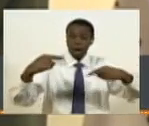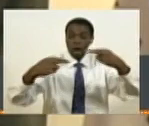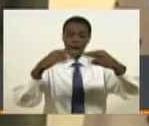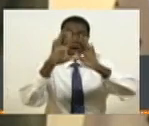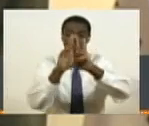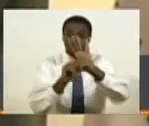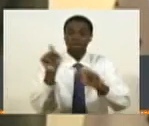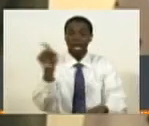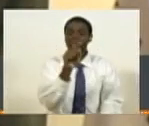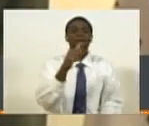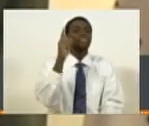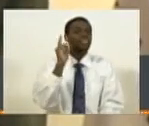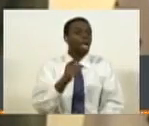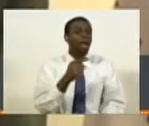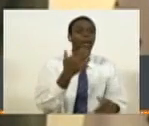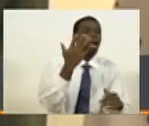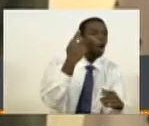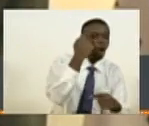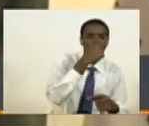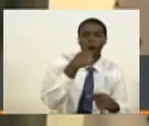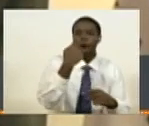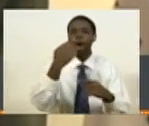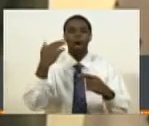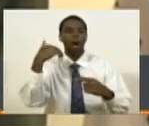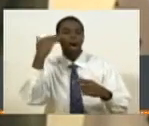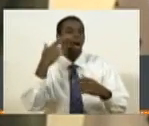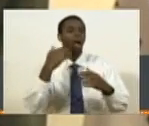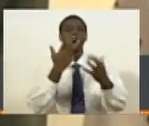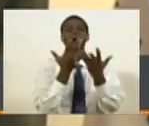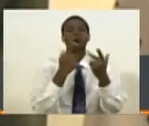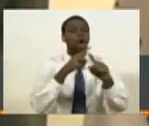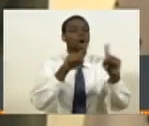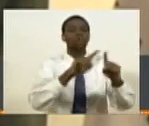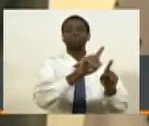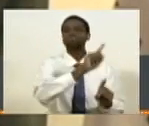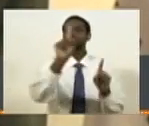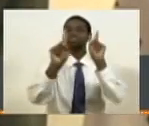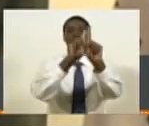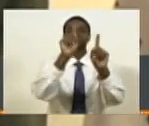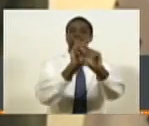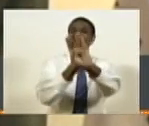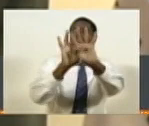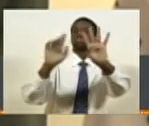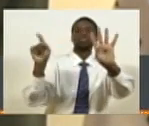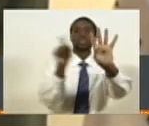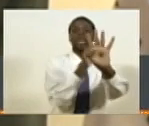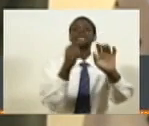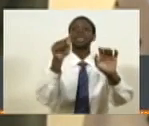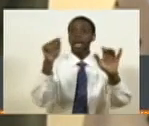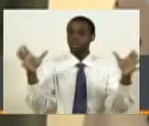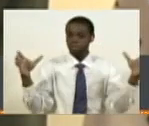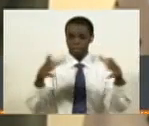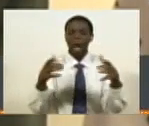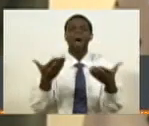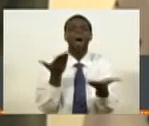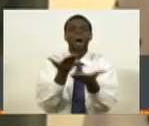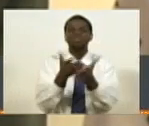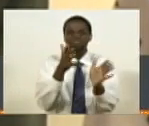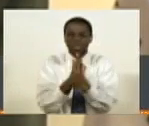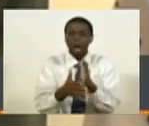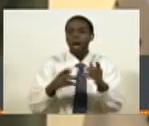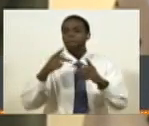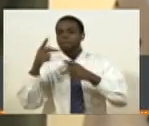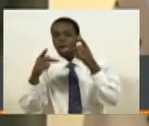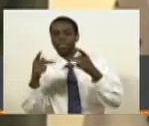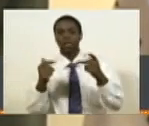diversos colores de nuestro pueblo y proponer el acuerdo social y político necesario para vivir juntos